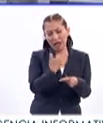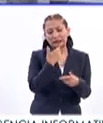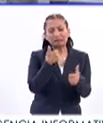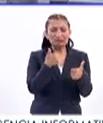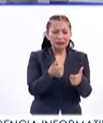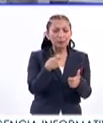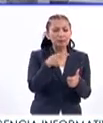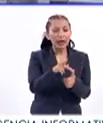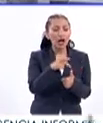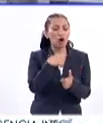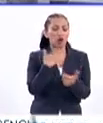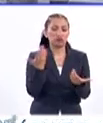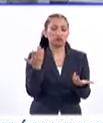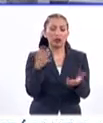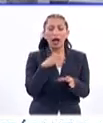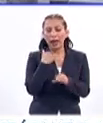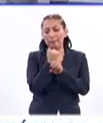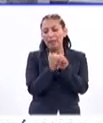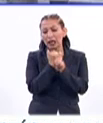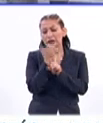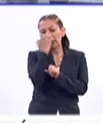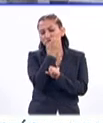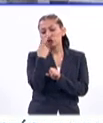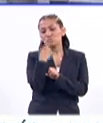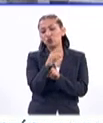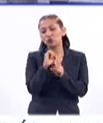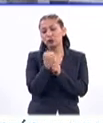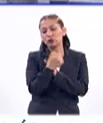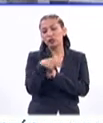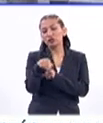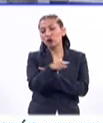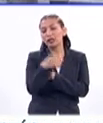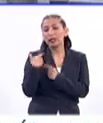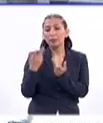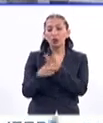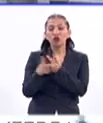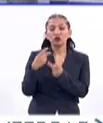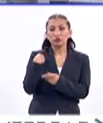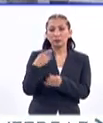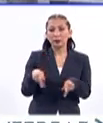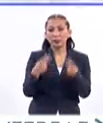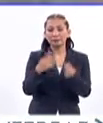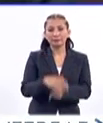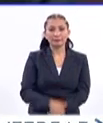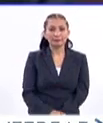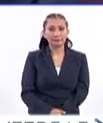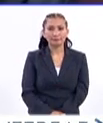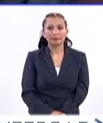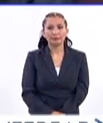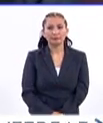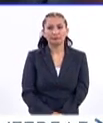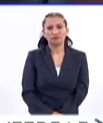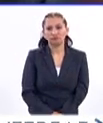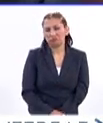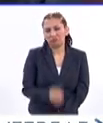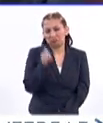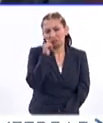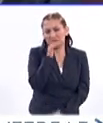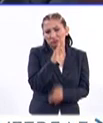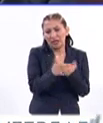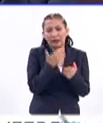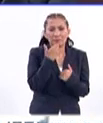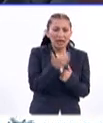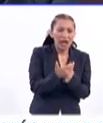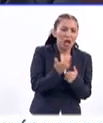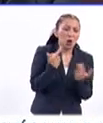pero dijo que se realizarían investigaciones sobre su situación y los productos que venden. Y como todo, hay